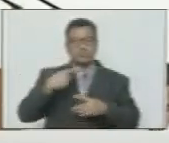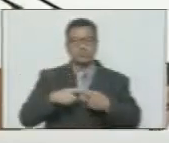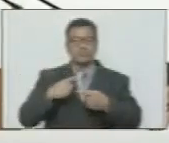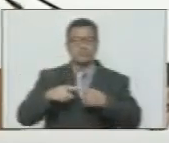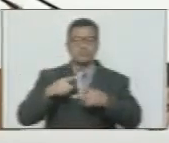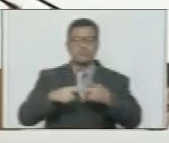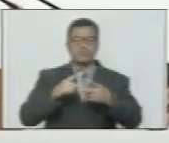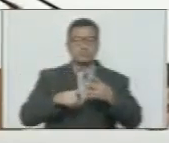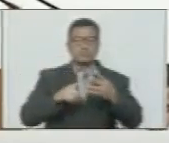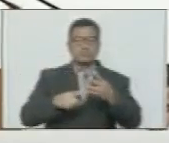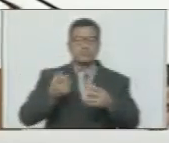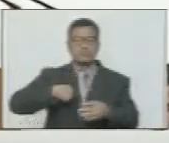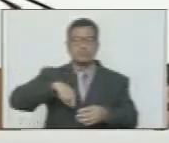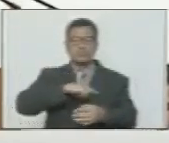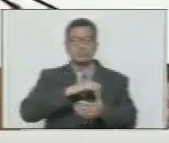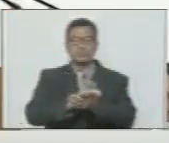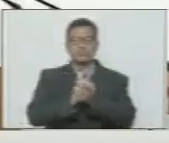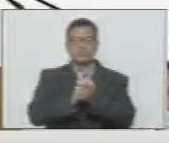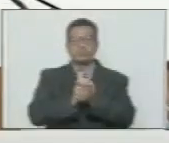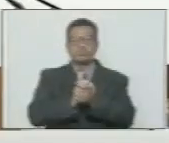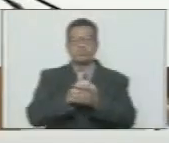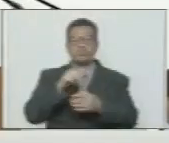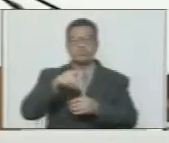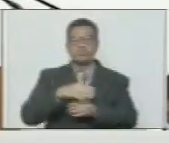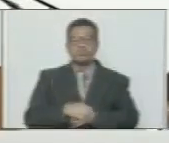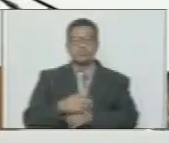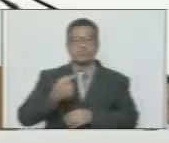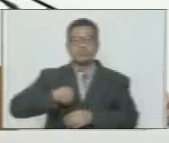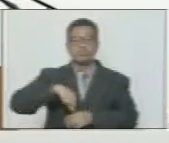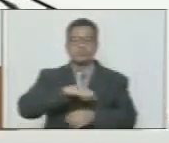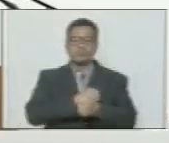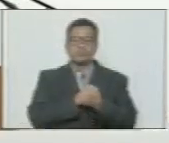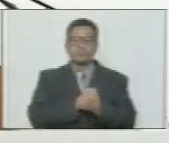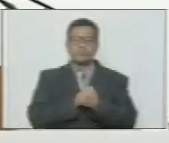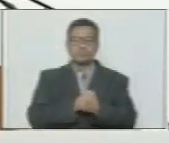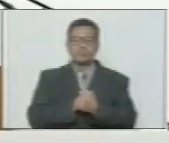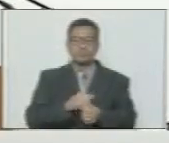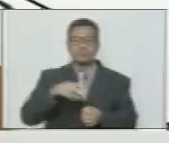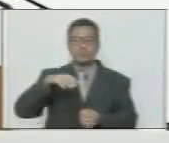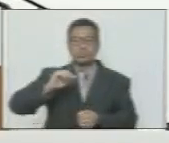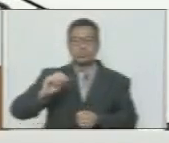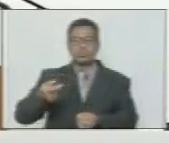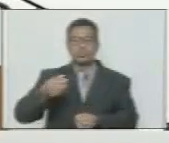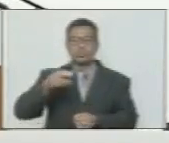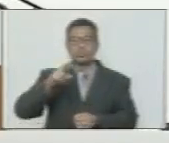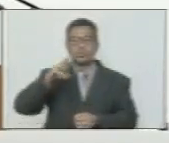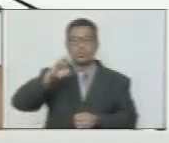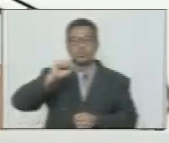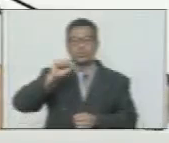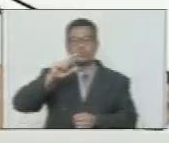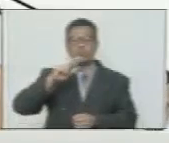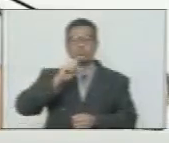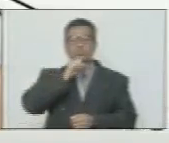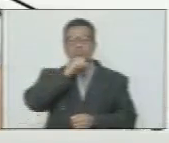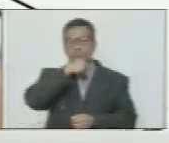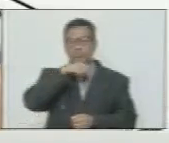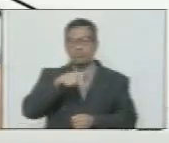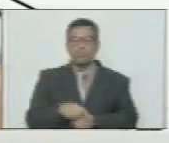está en otro plano nuestro camarada, nuestro amigo, nuestro querido viejo agüero. Hablar